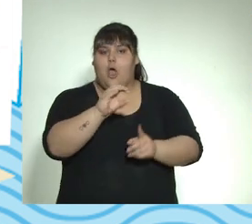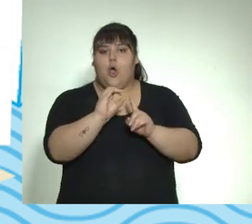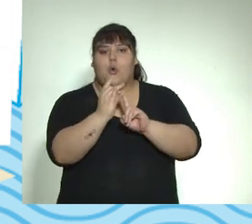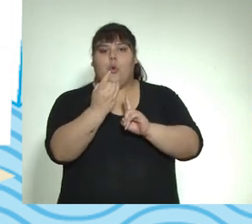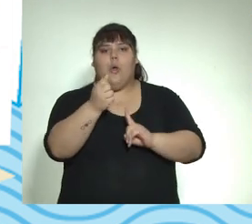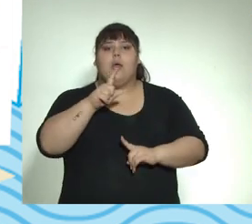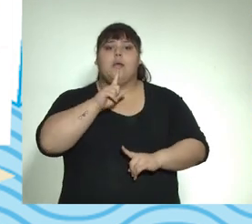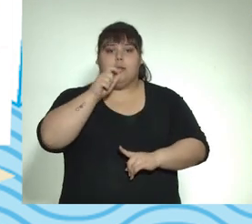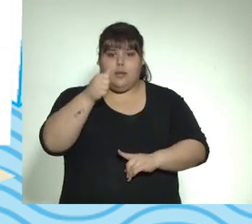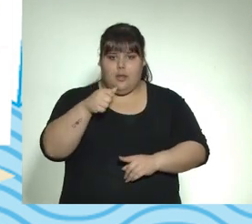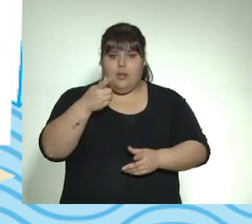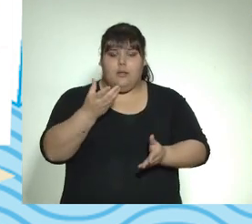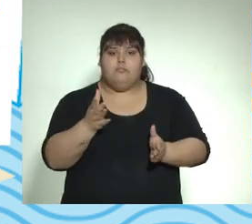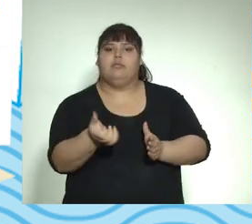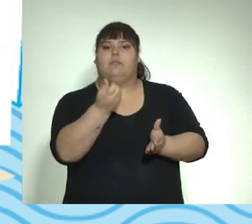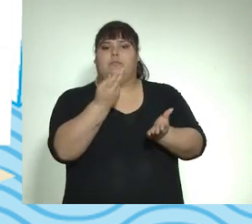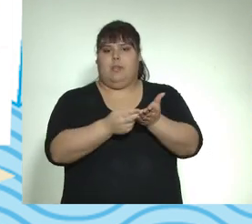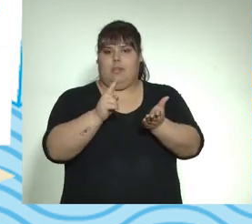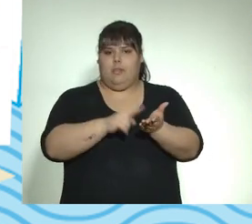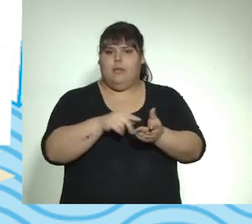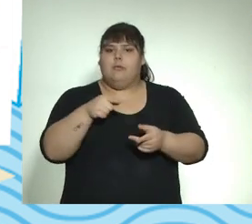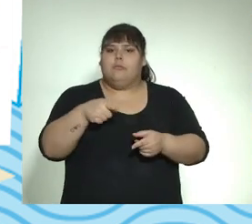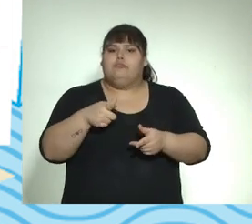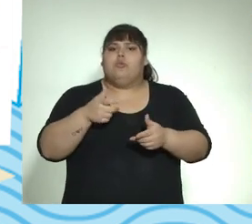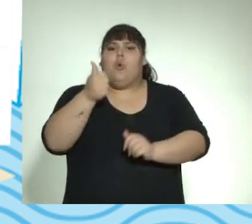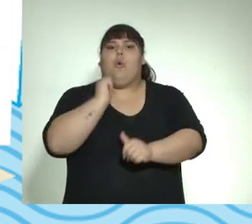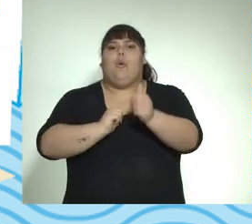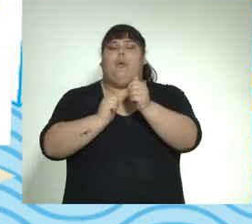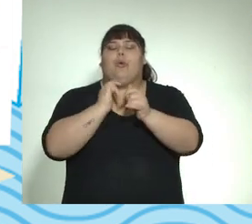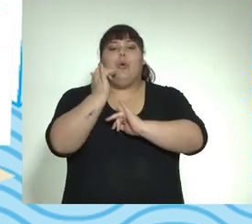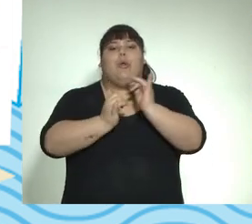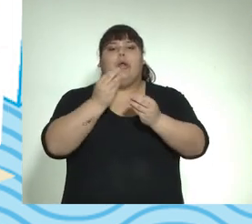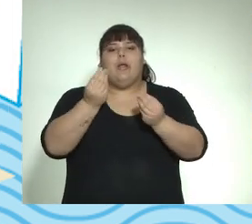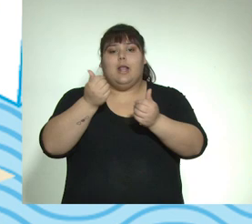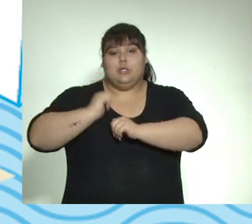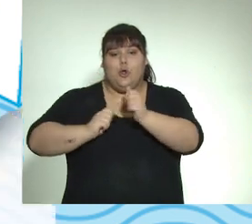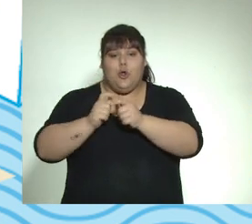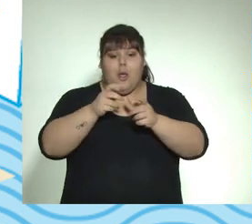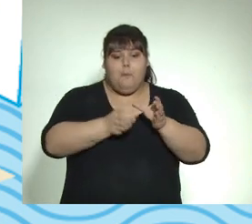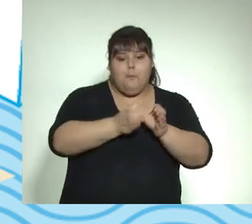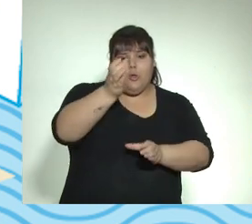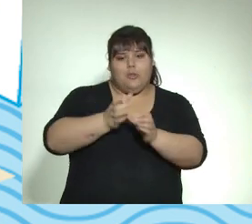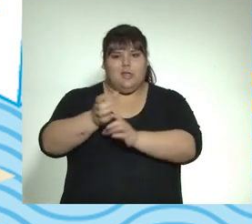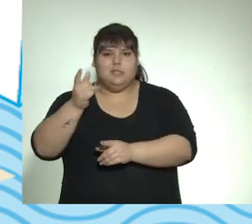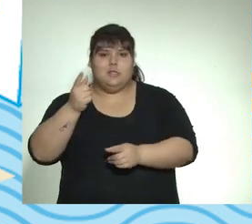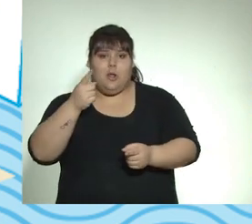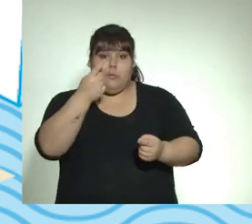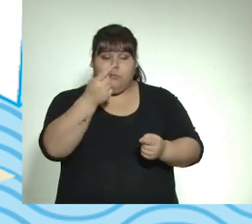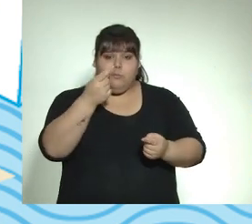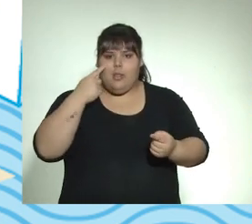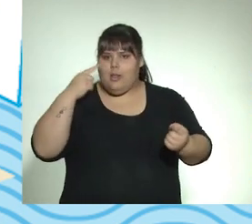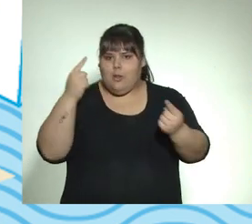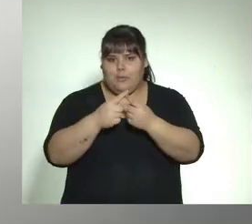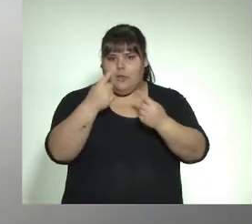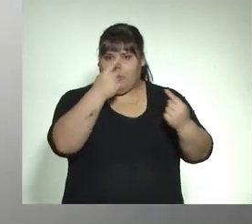empresa Quanta Reciclaje que cuenta la historia de dos botellas con diferentes destinos.